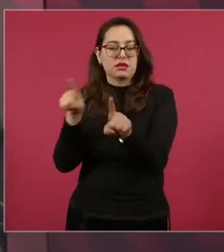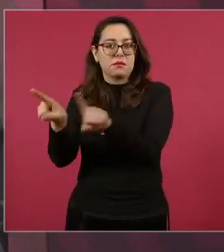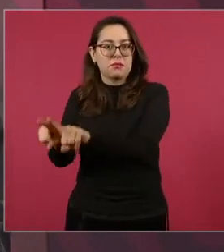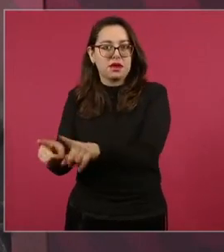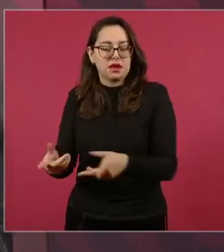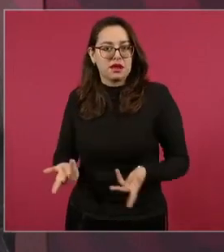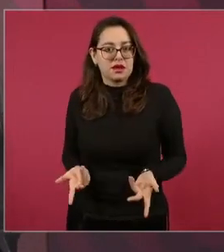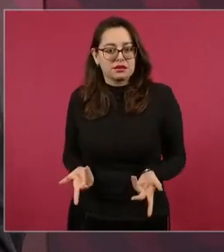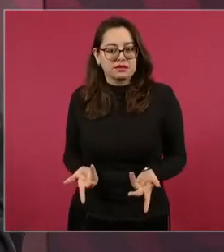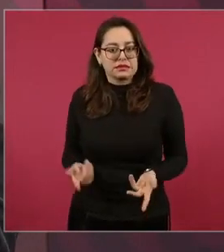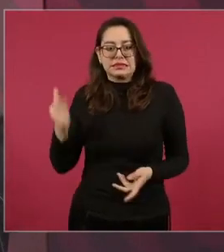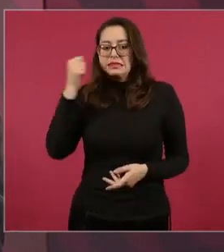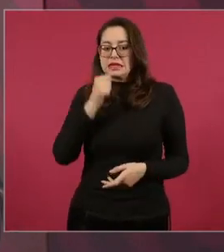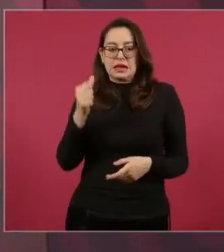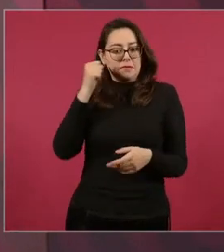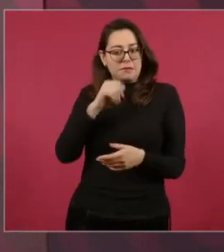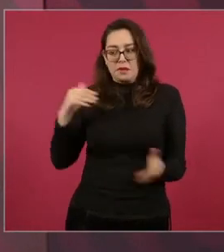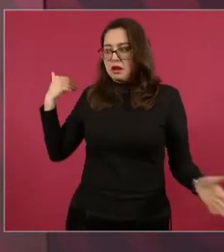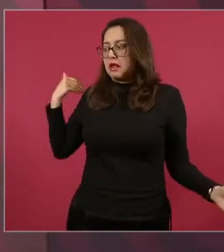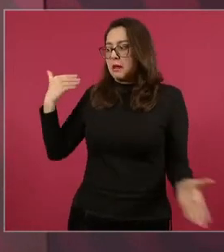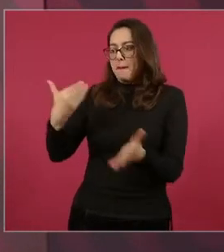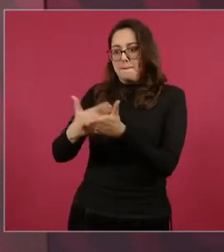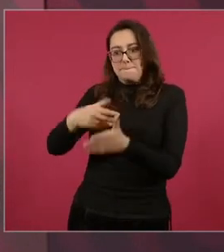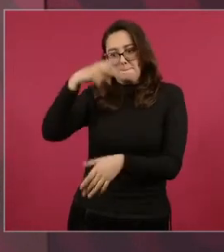Entonces, hay